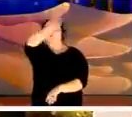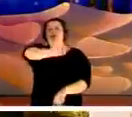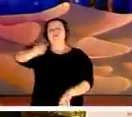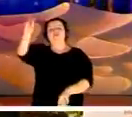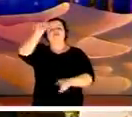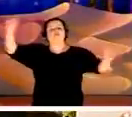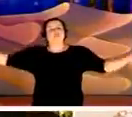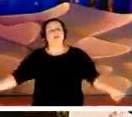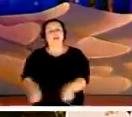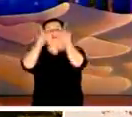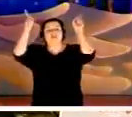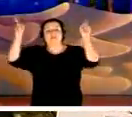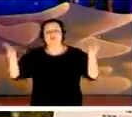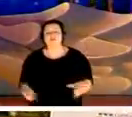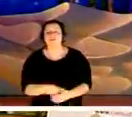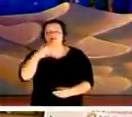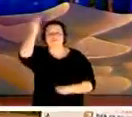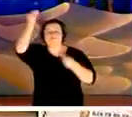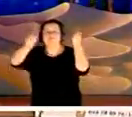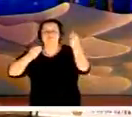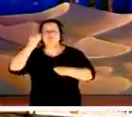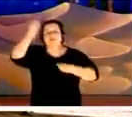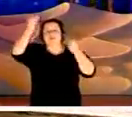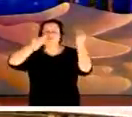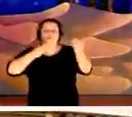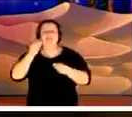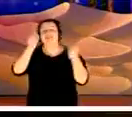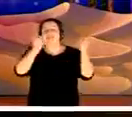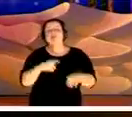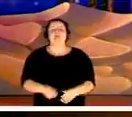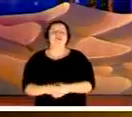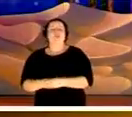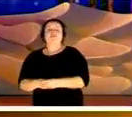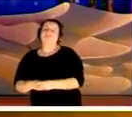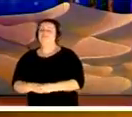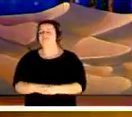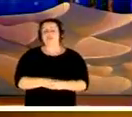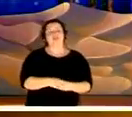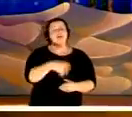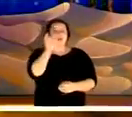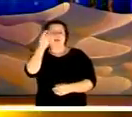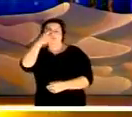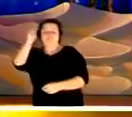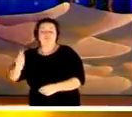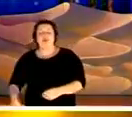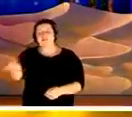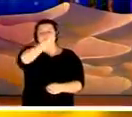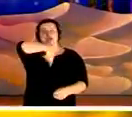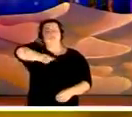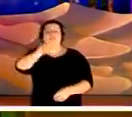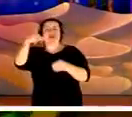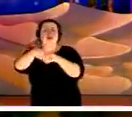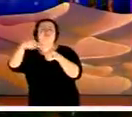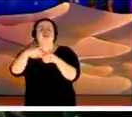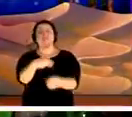opinión. Que se enteren que esta tierra es nuestra y al petróleo le decimos no. No